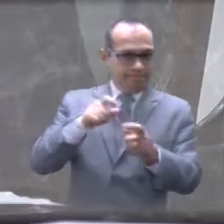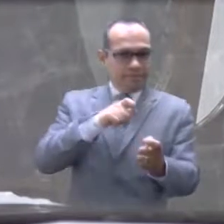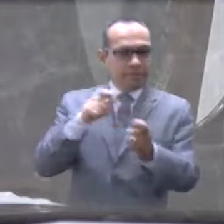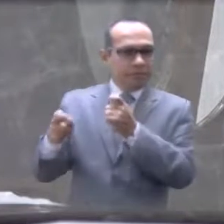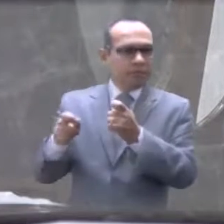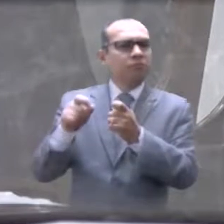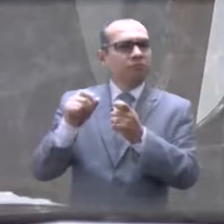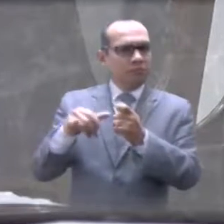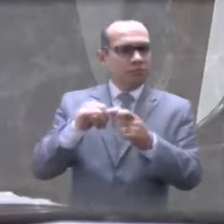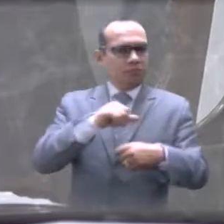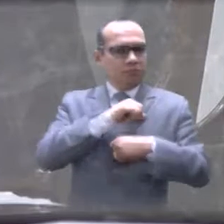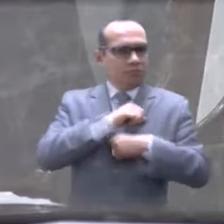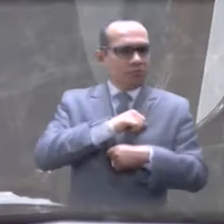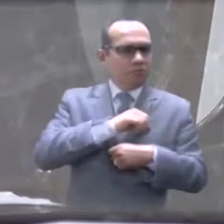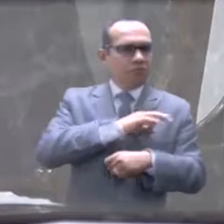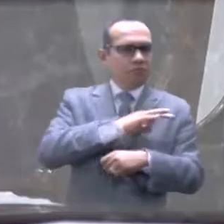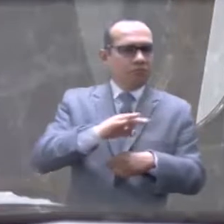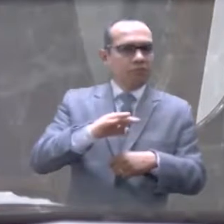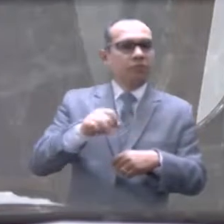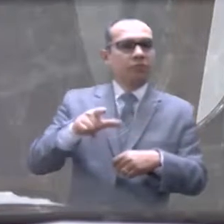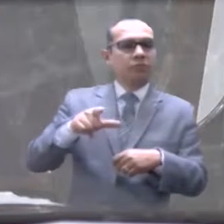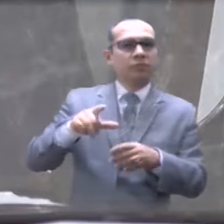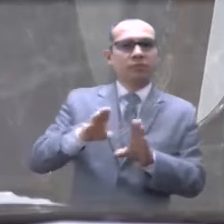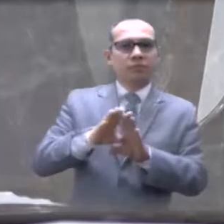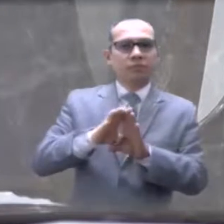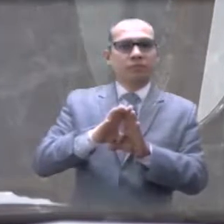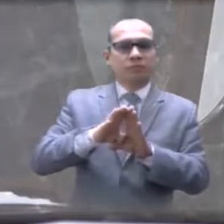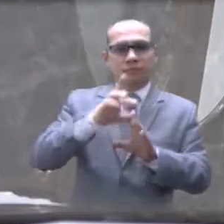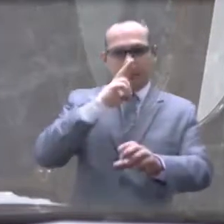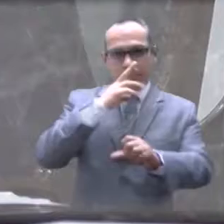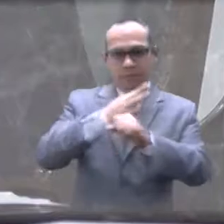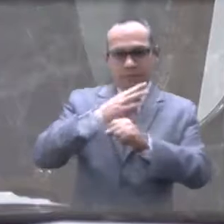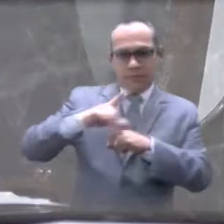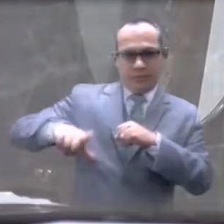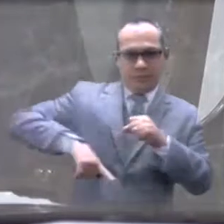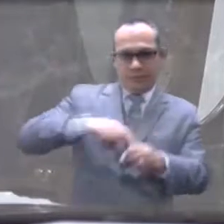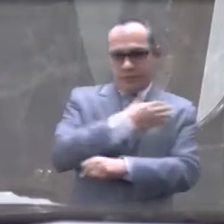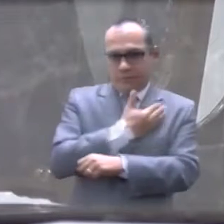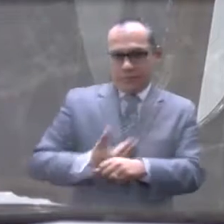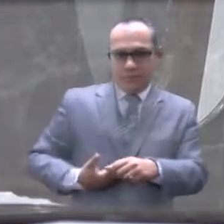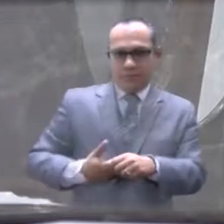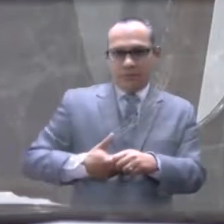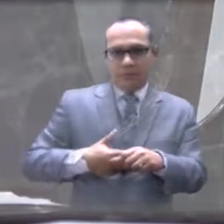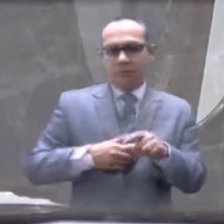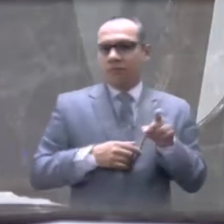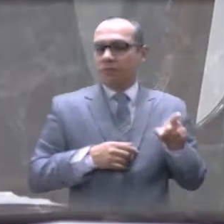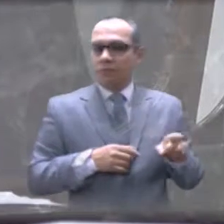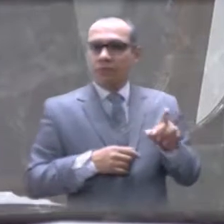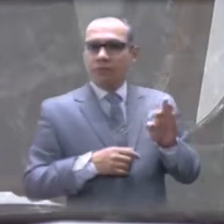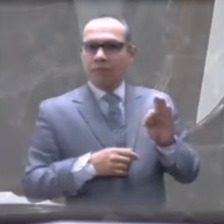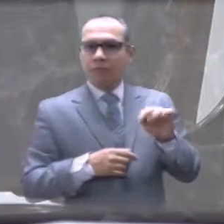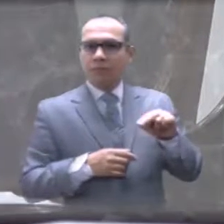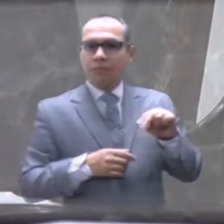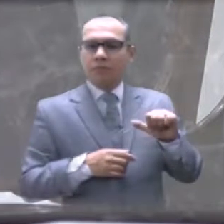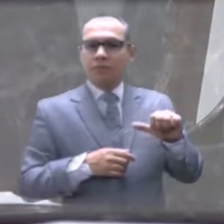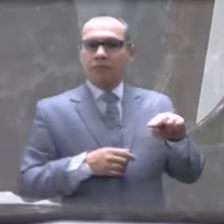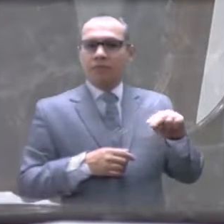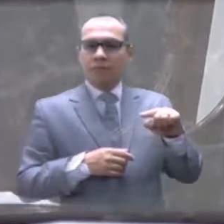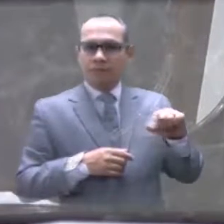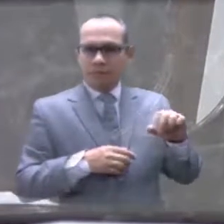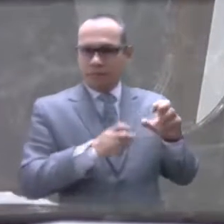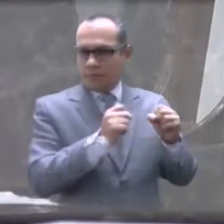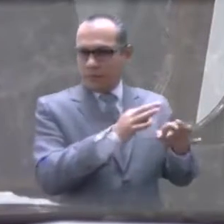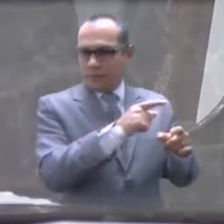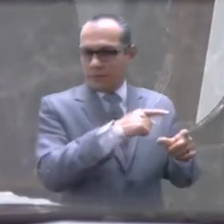conducto del titular del Poder Ejecutivo del Estado, a través del titular de la Secretaría de Finanzas Públicas, para